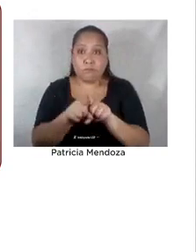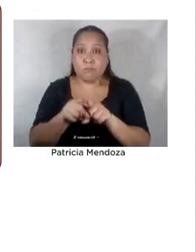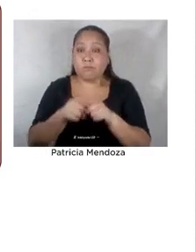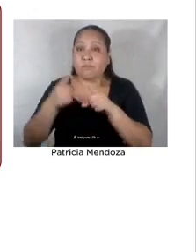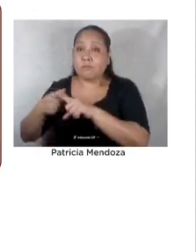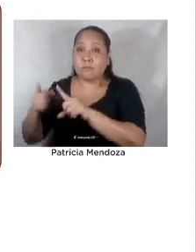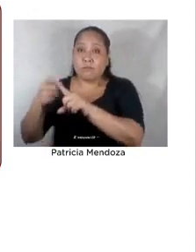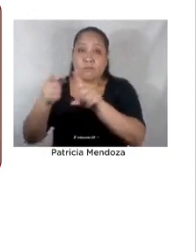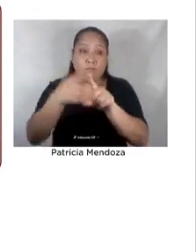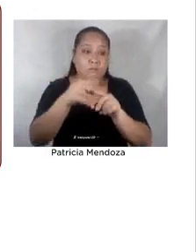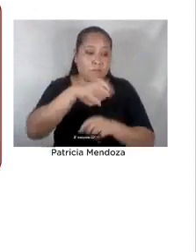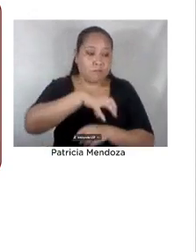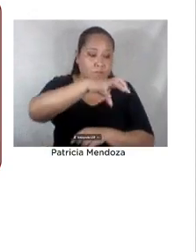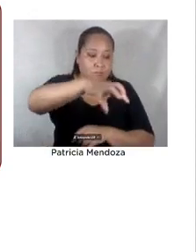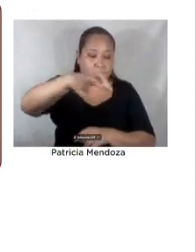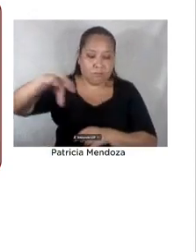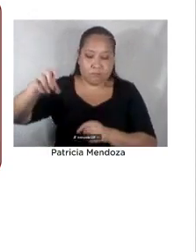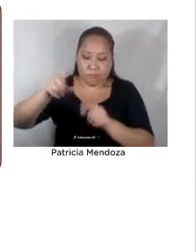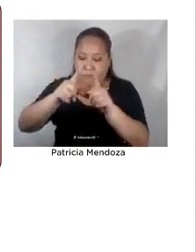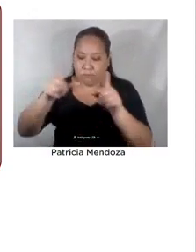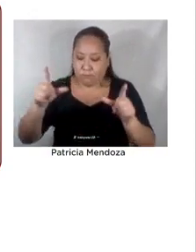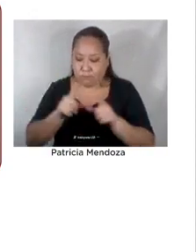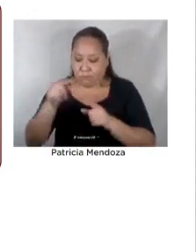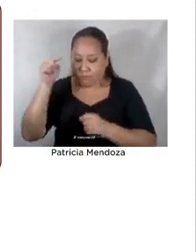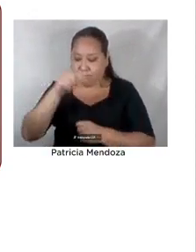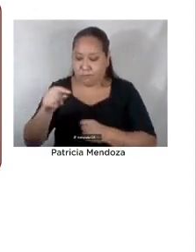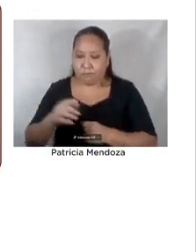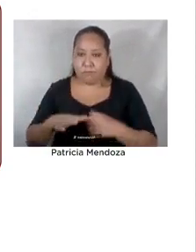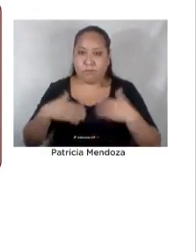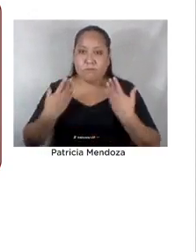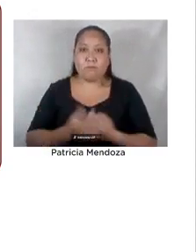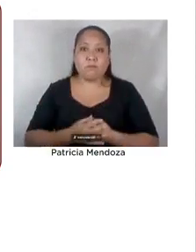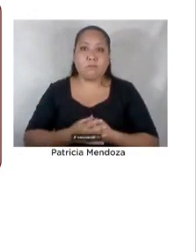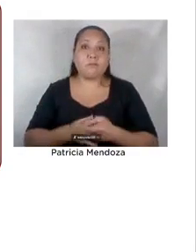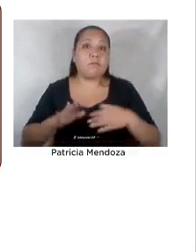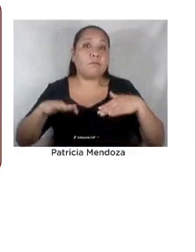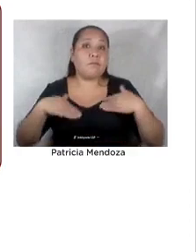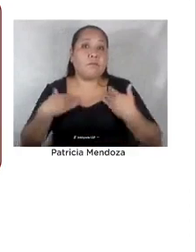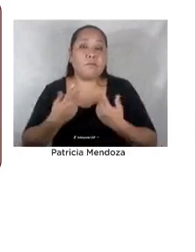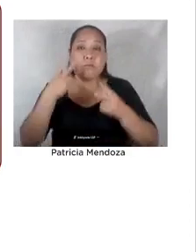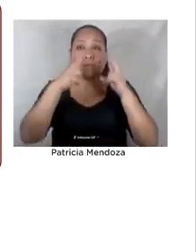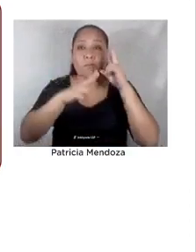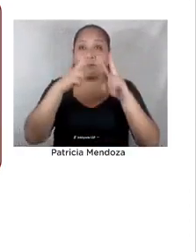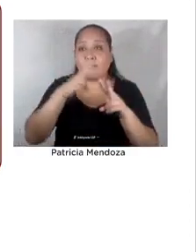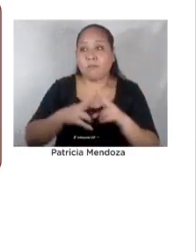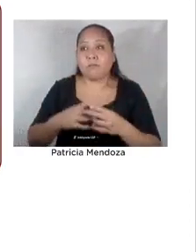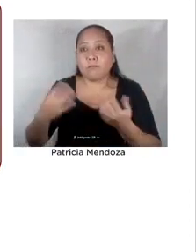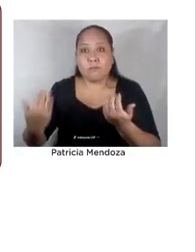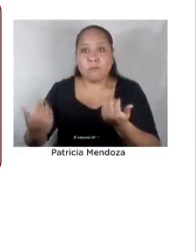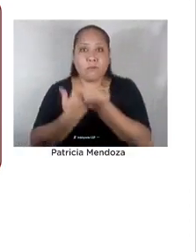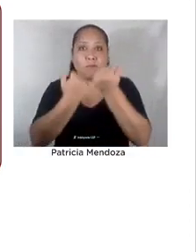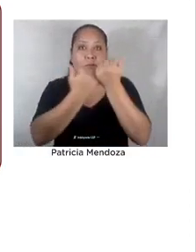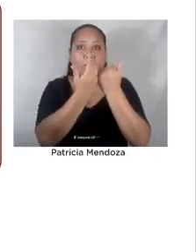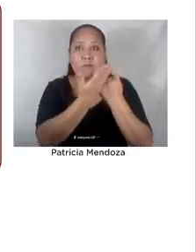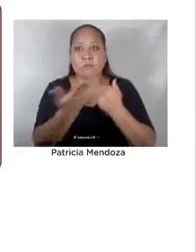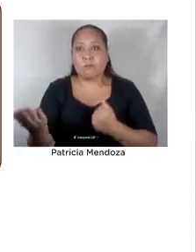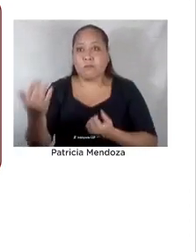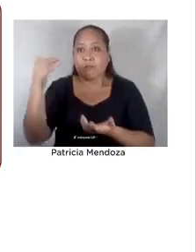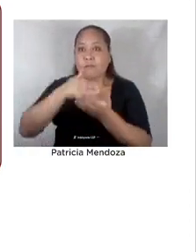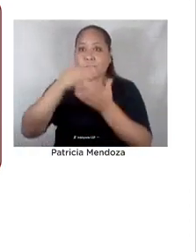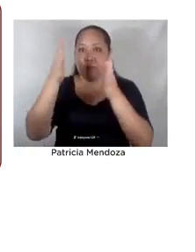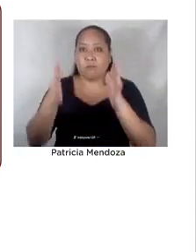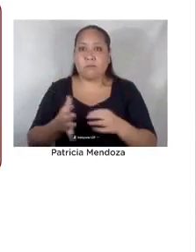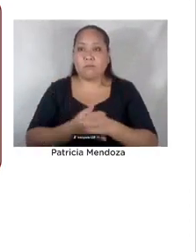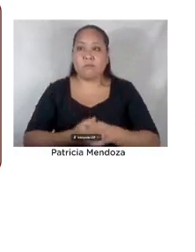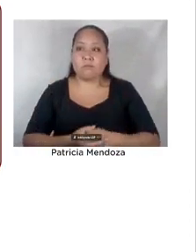de espacios en los cuales vamos a poder acoger y brindar soporte a las y los estudiantes,